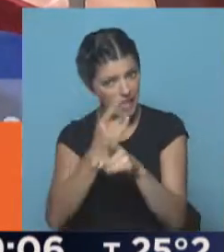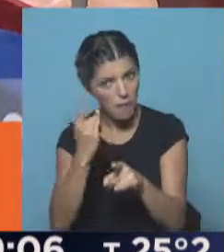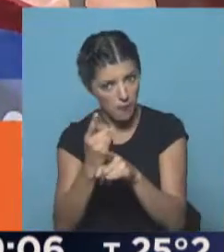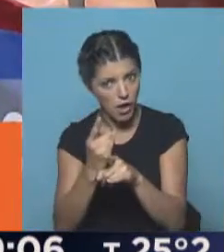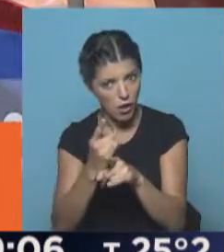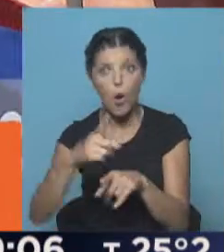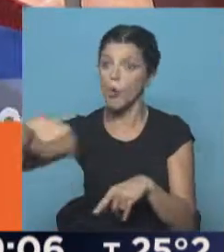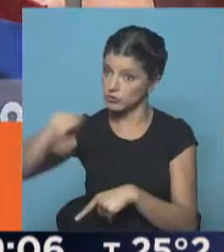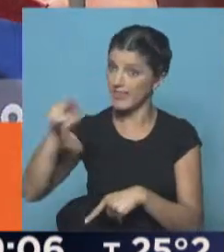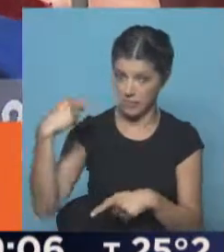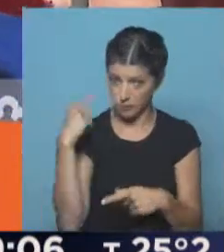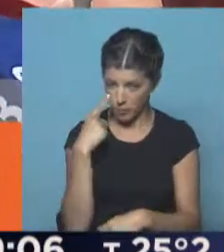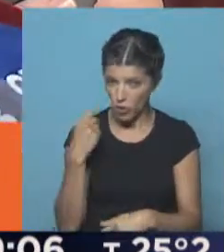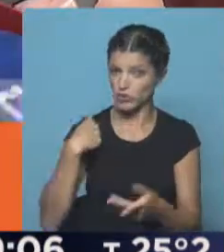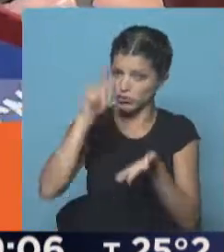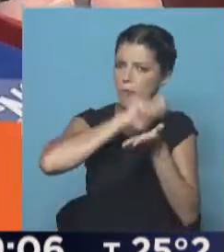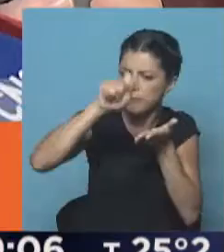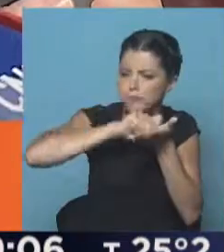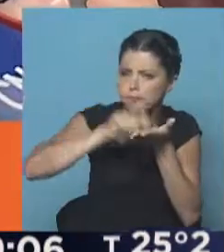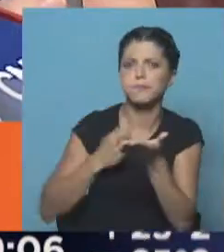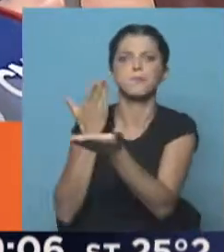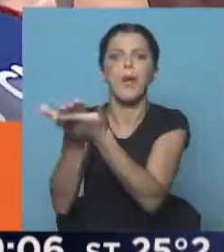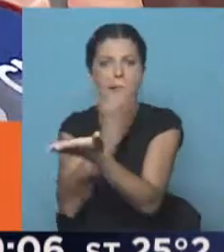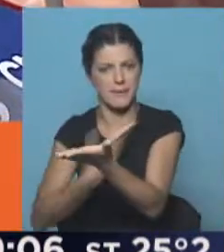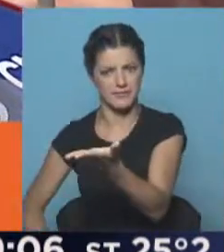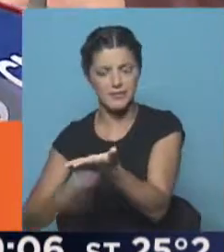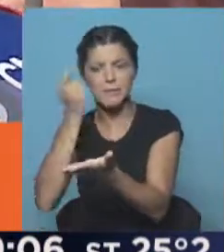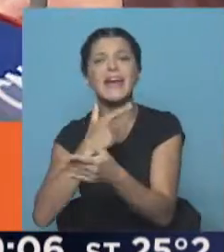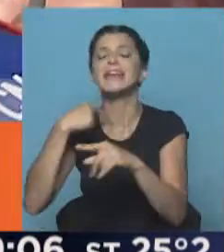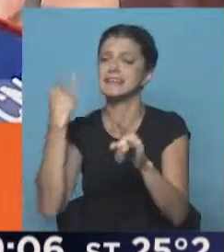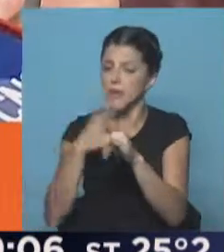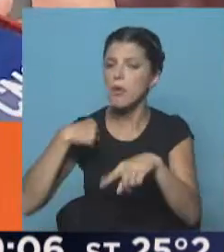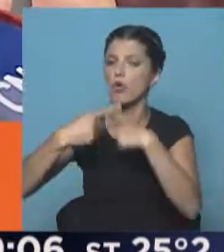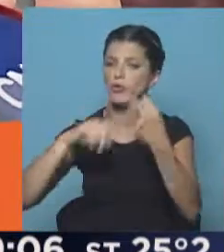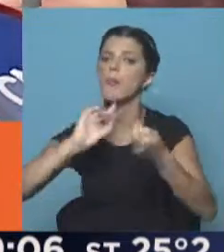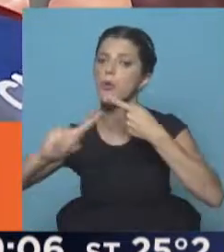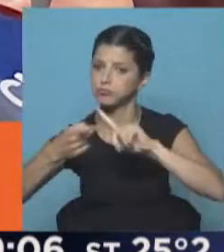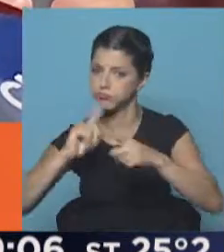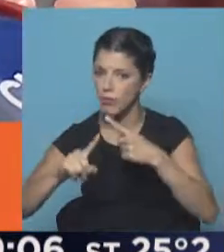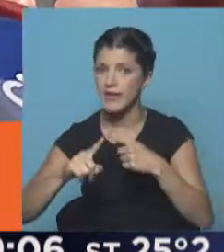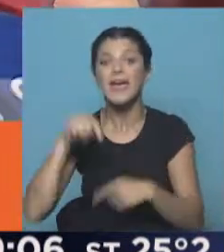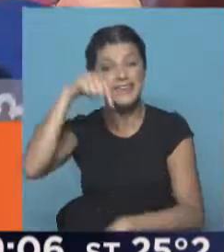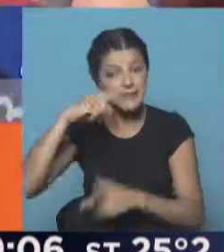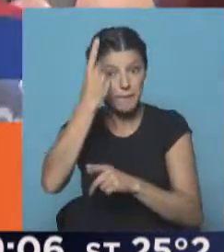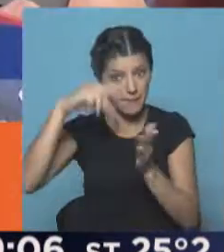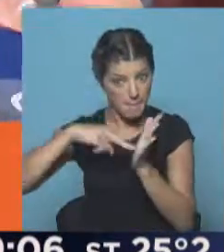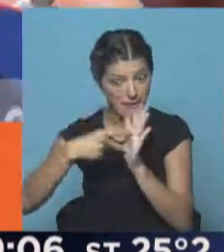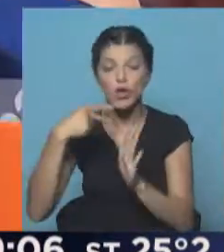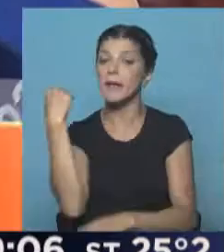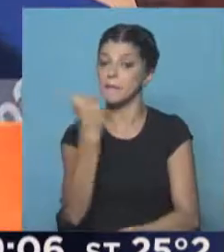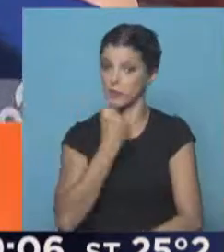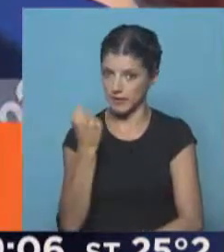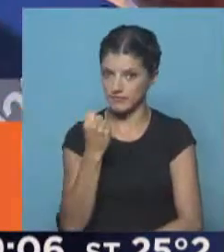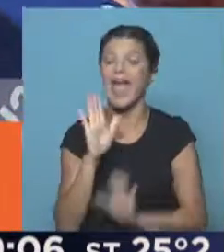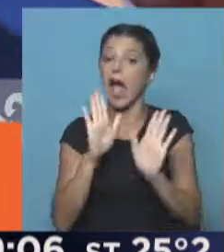de la carta que le envié al presidente, mantuvimos la vocación de diálogo y es bueno que hayamos dado este primer paso. Con un paso solo